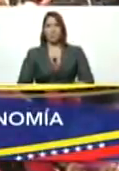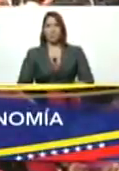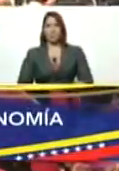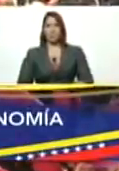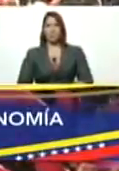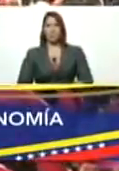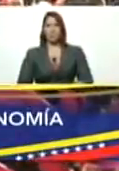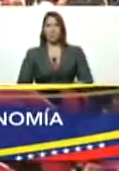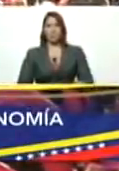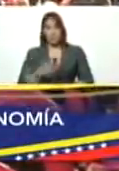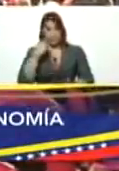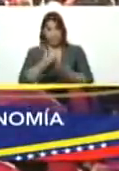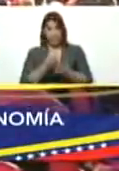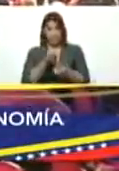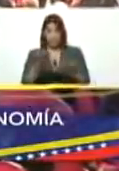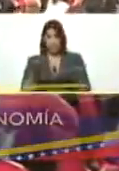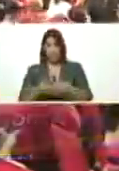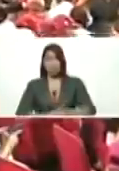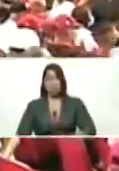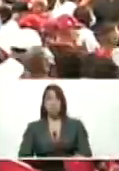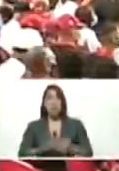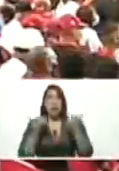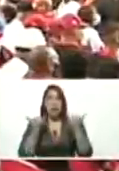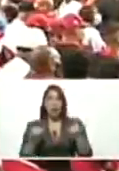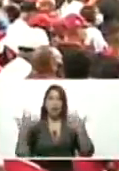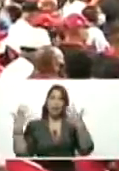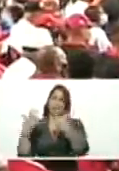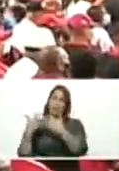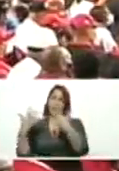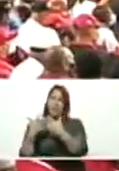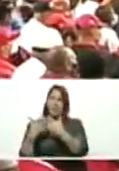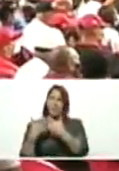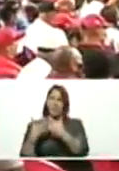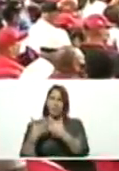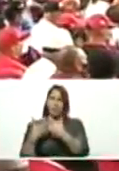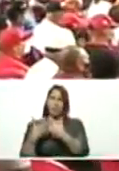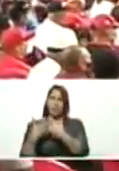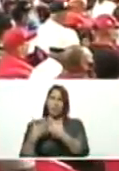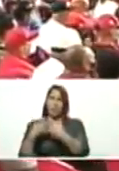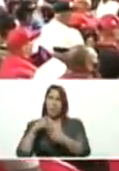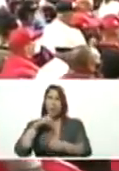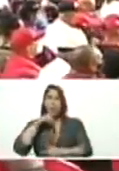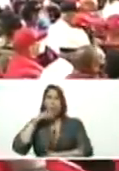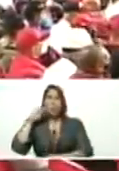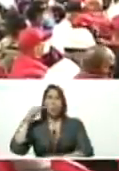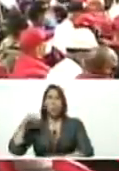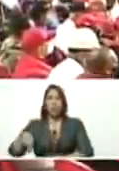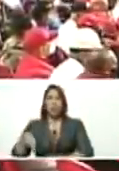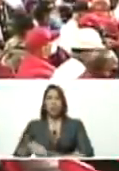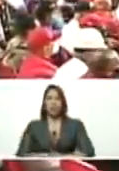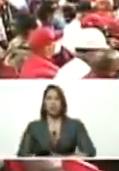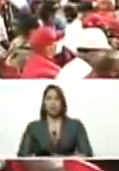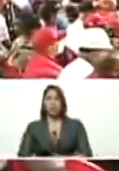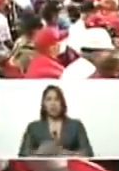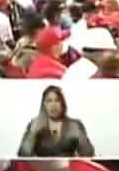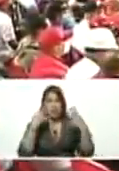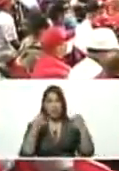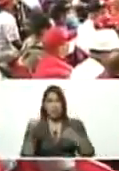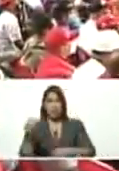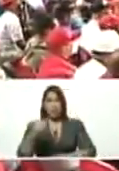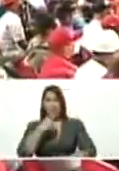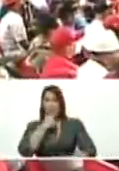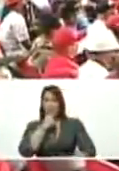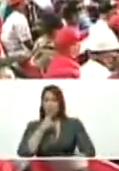piense usted ahora con la guerra de ucrania se entiende más fácil